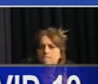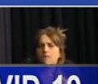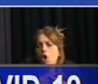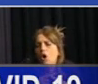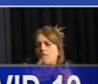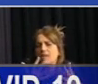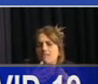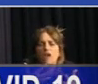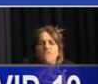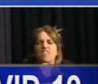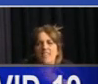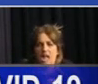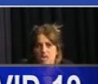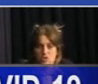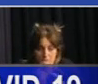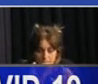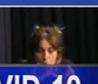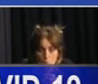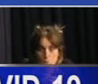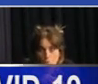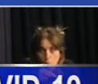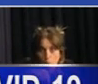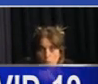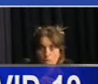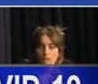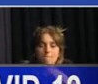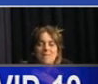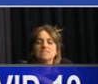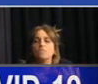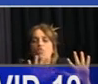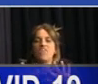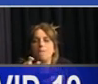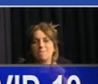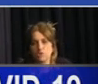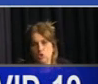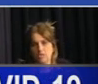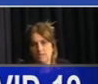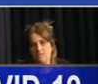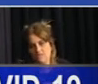fin de año establecer un máximo de 10 personas